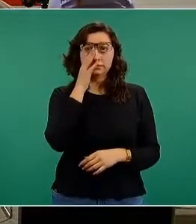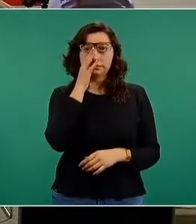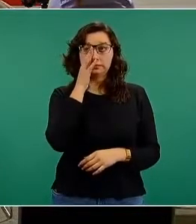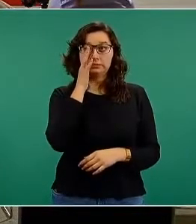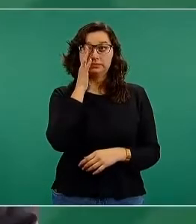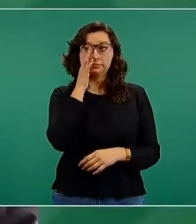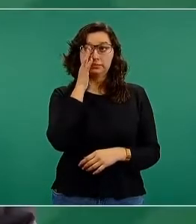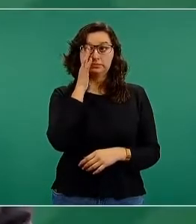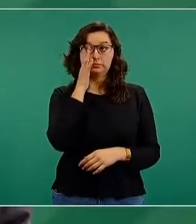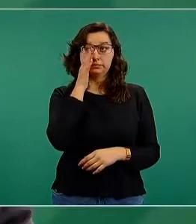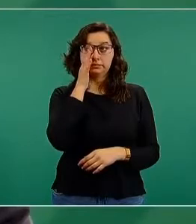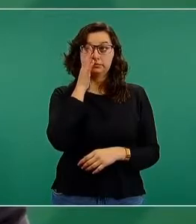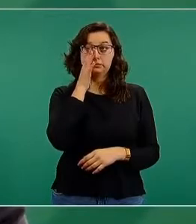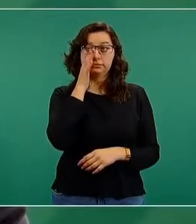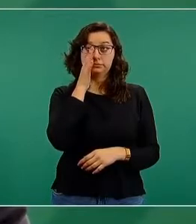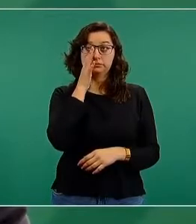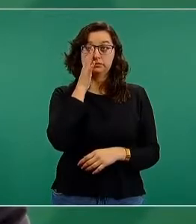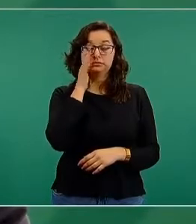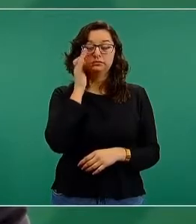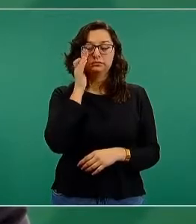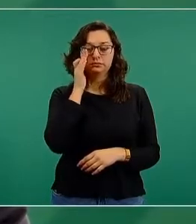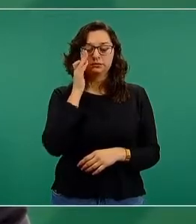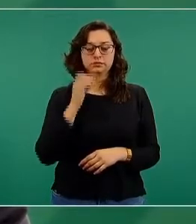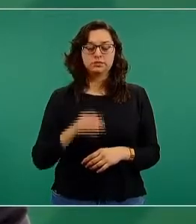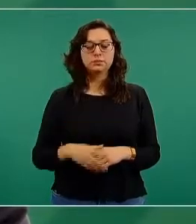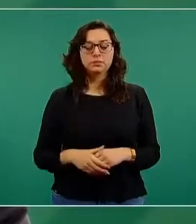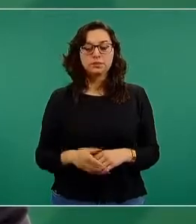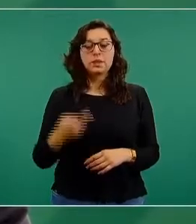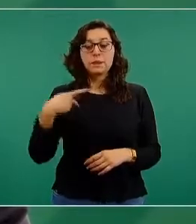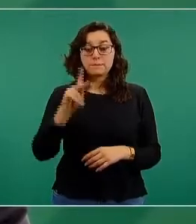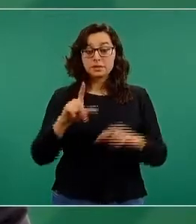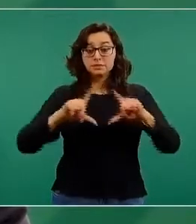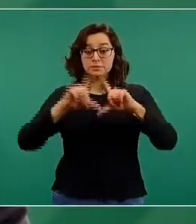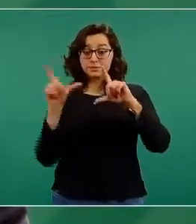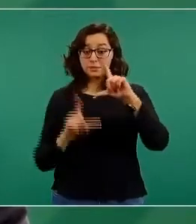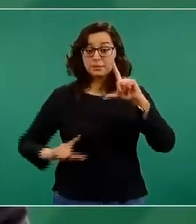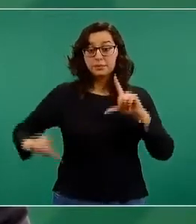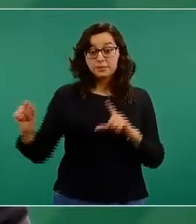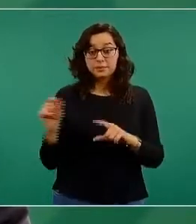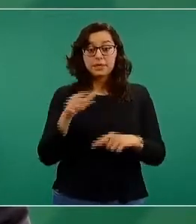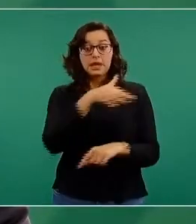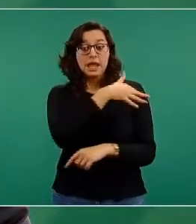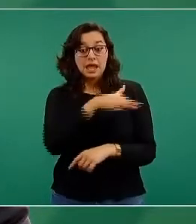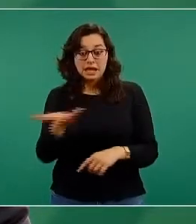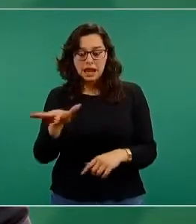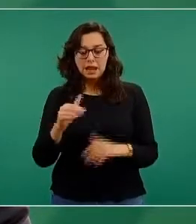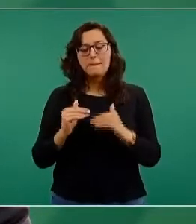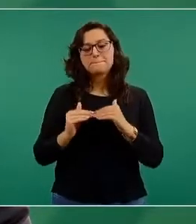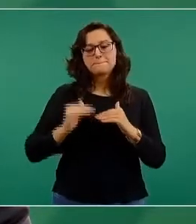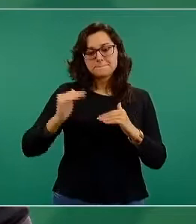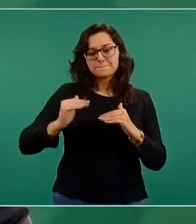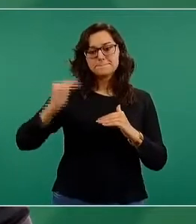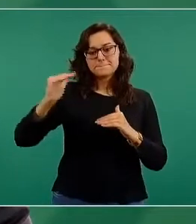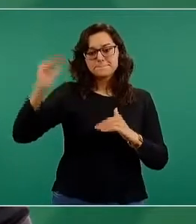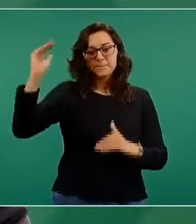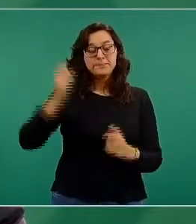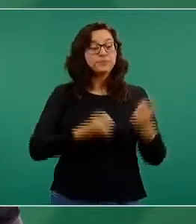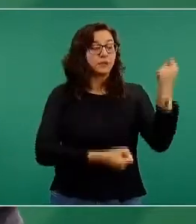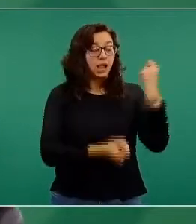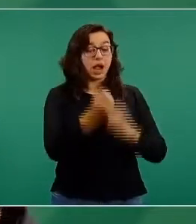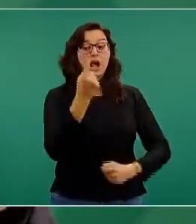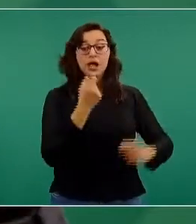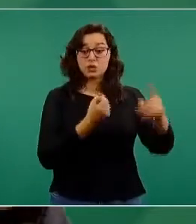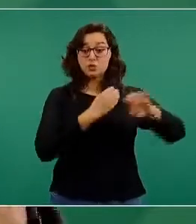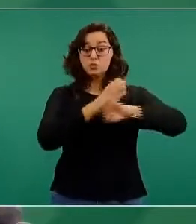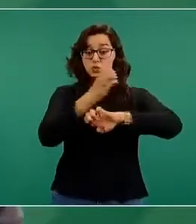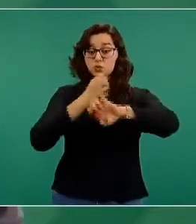tenemos una tendencia a la alza todavía en general en el país, y en varias entidades federativas